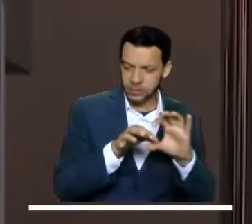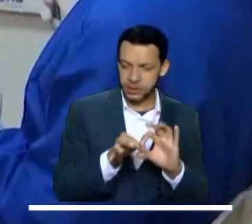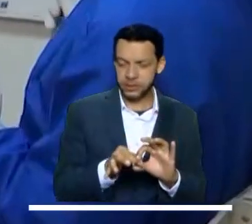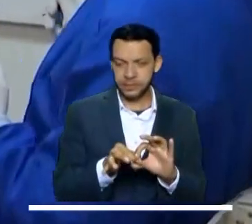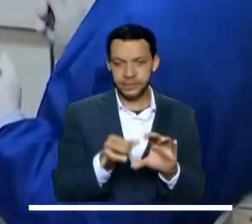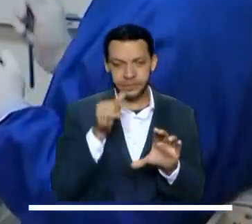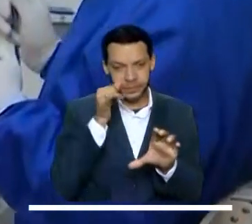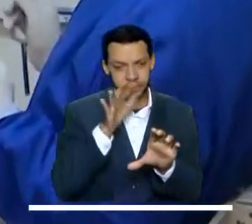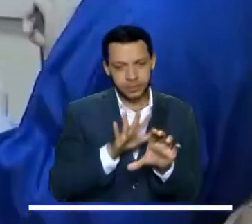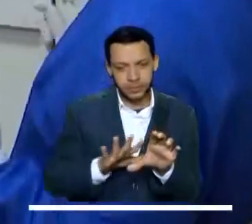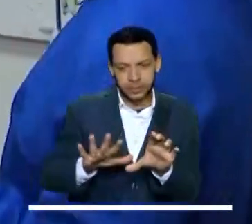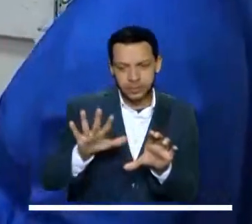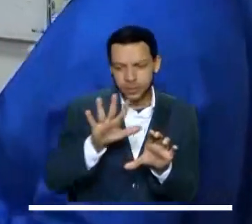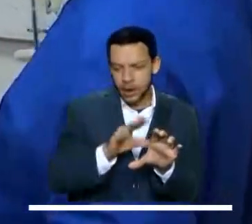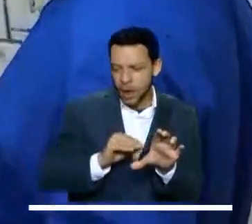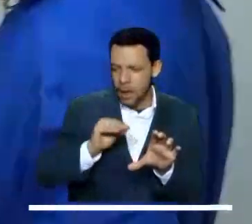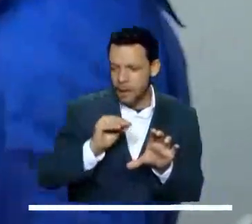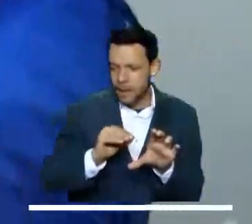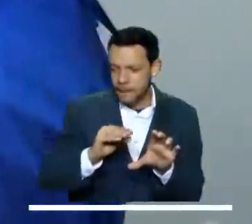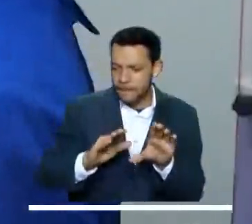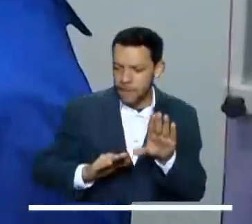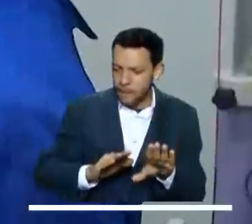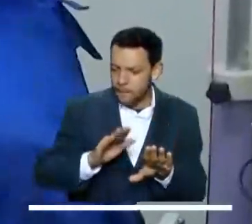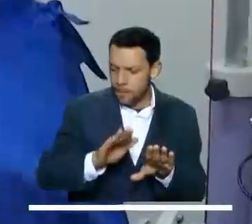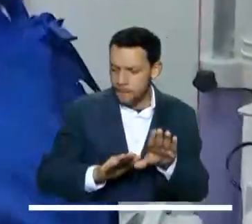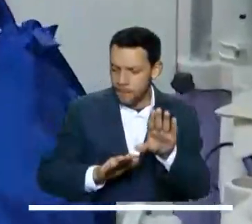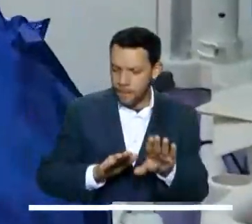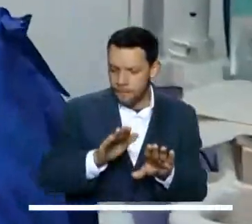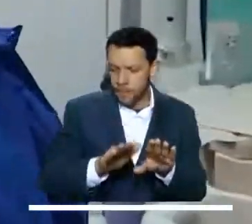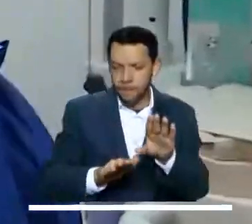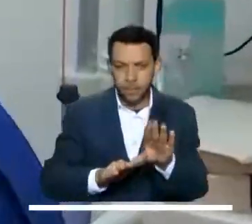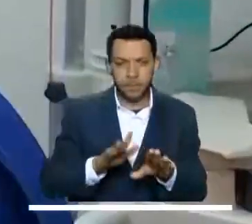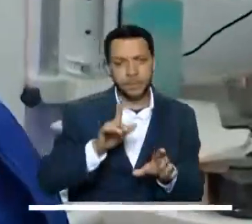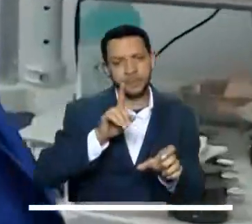esófago. Entonces hicimos todo el recorrido, permítanme ubico mejor.